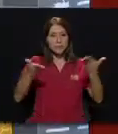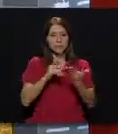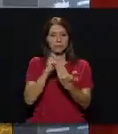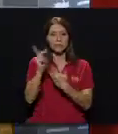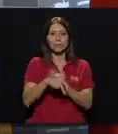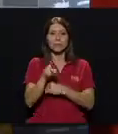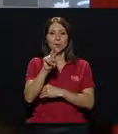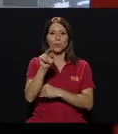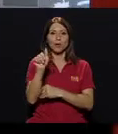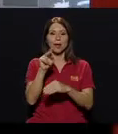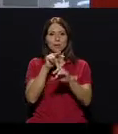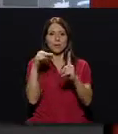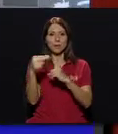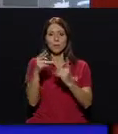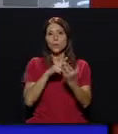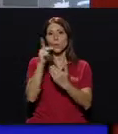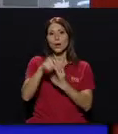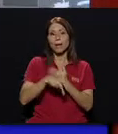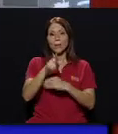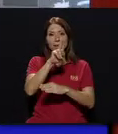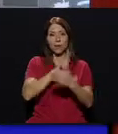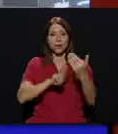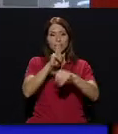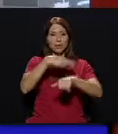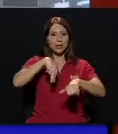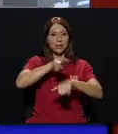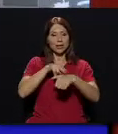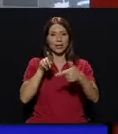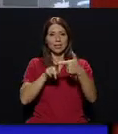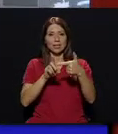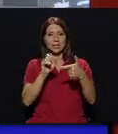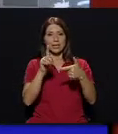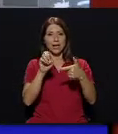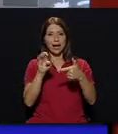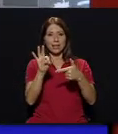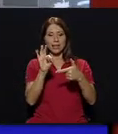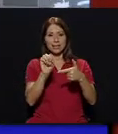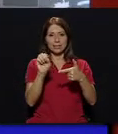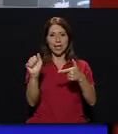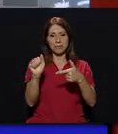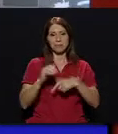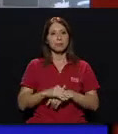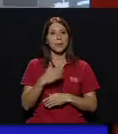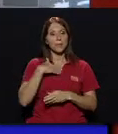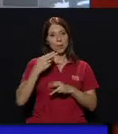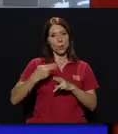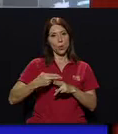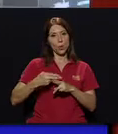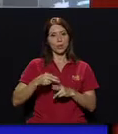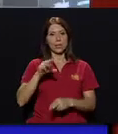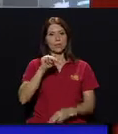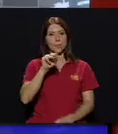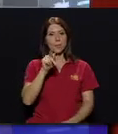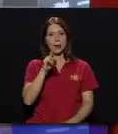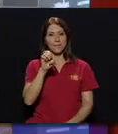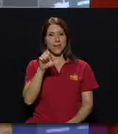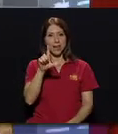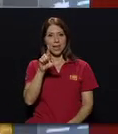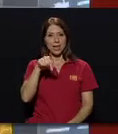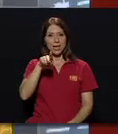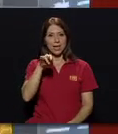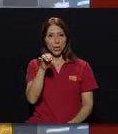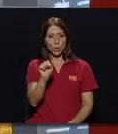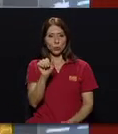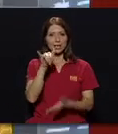¿Qué tal? Bienvenidos a una edición más de Una Mirada, el programa de la Universidad Nacional y del SINART S.A. Mi nombre es